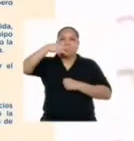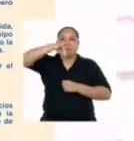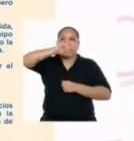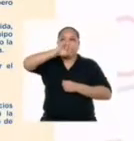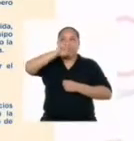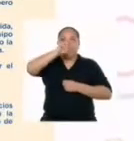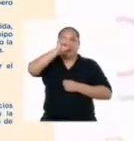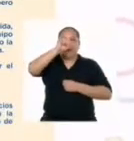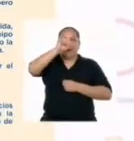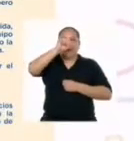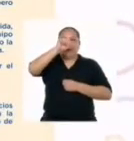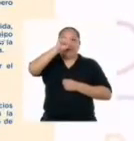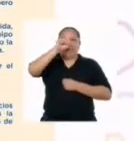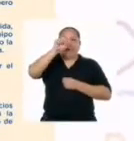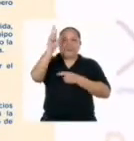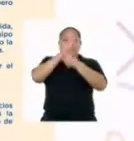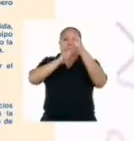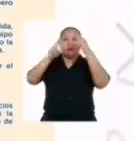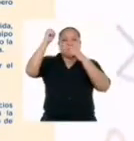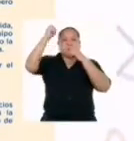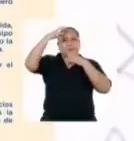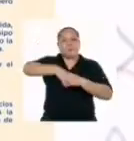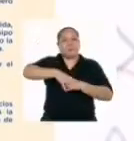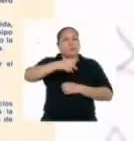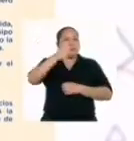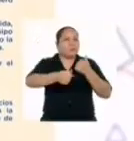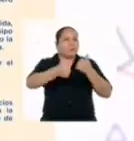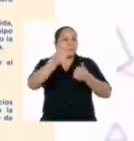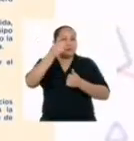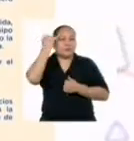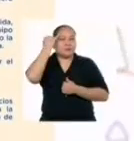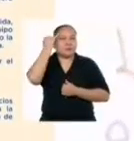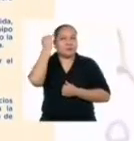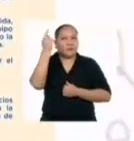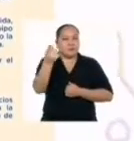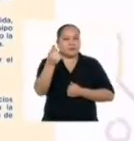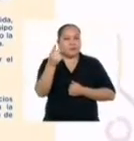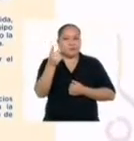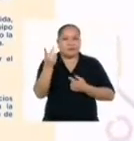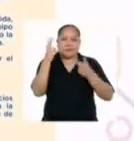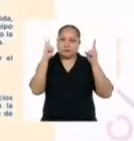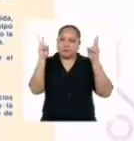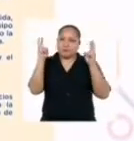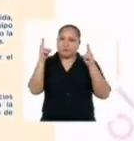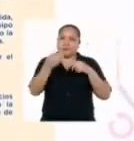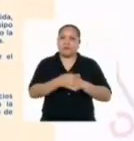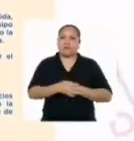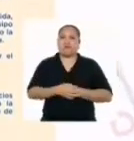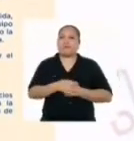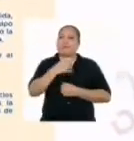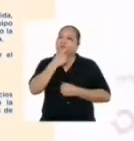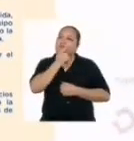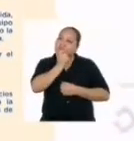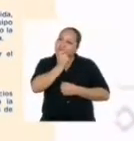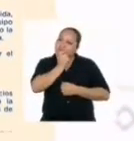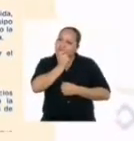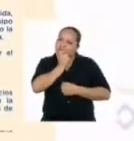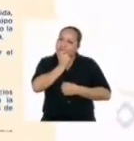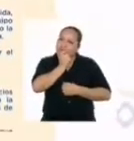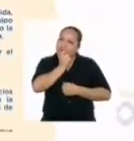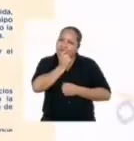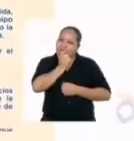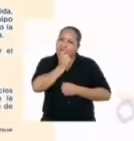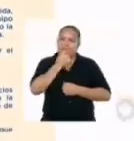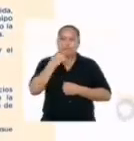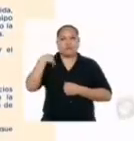Miraya vuelve a la luz. ¿Qué predicciones se pueden hacer a partir del título?